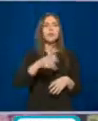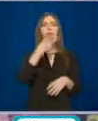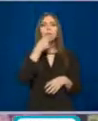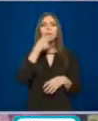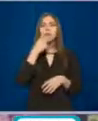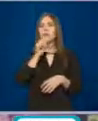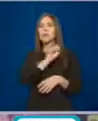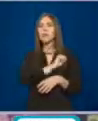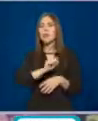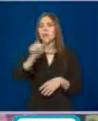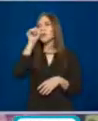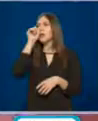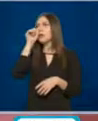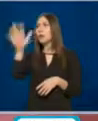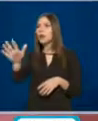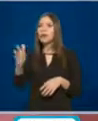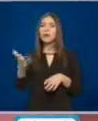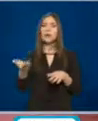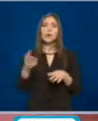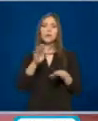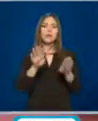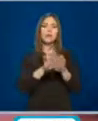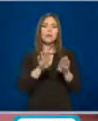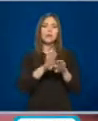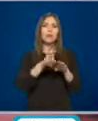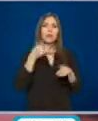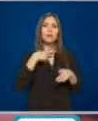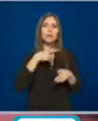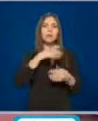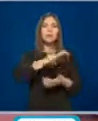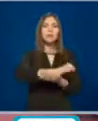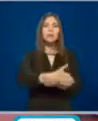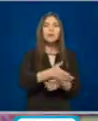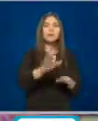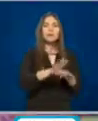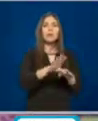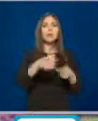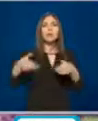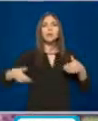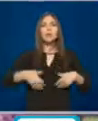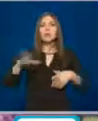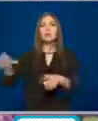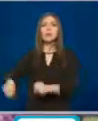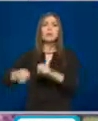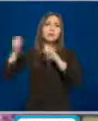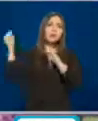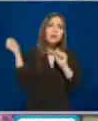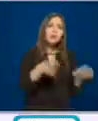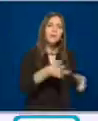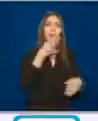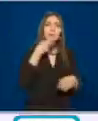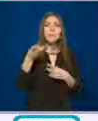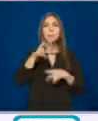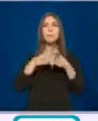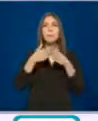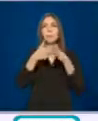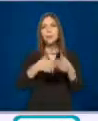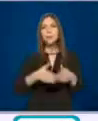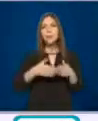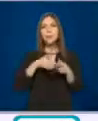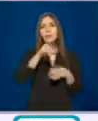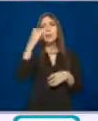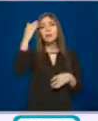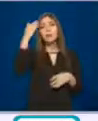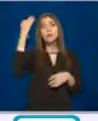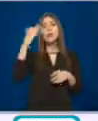mal, cualquier cosa que hacían los azotaba a los tripulantes del barco. Mira. Bueno, llegan a la isla, recogen, se tardan 5 meses